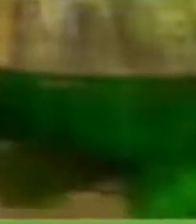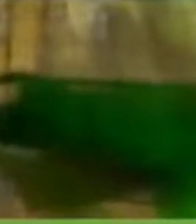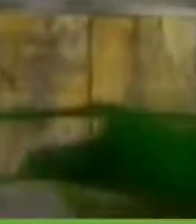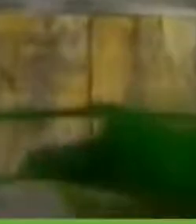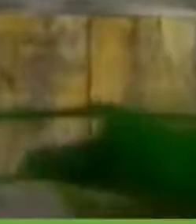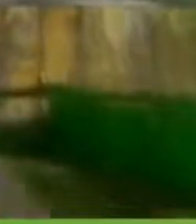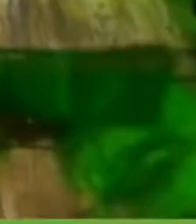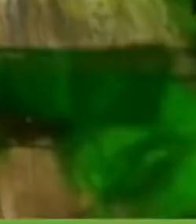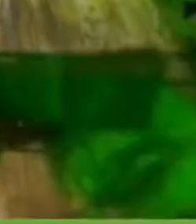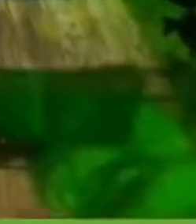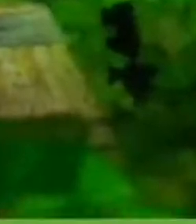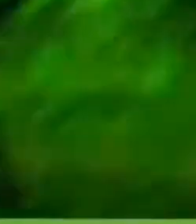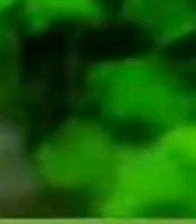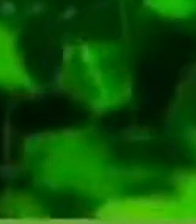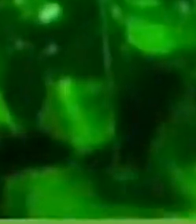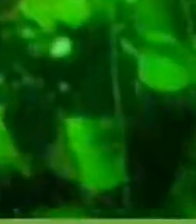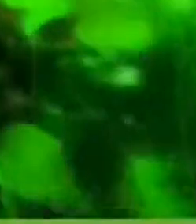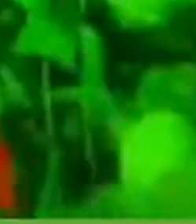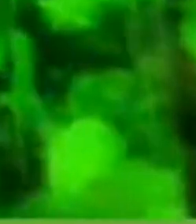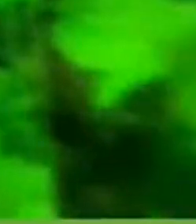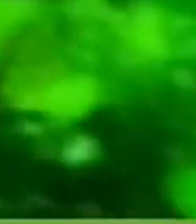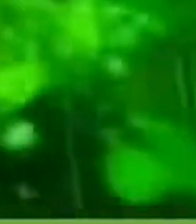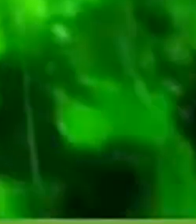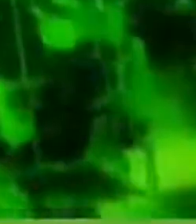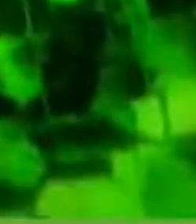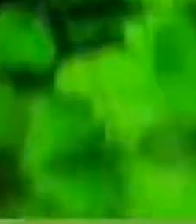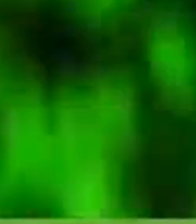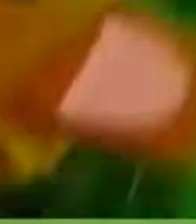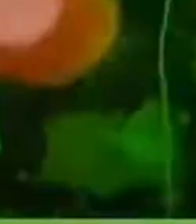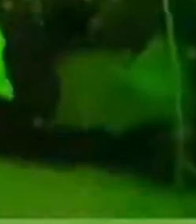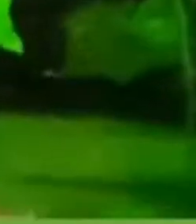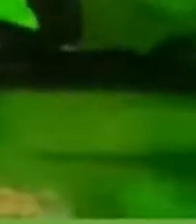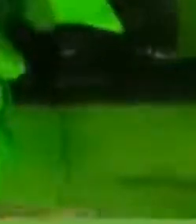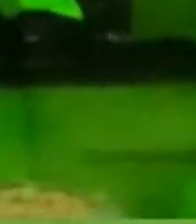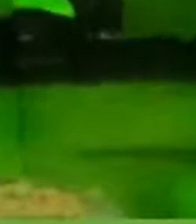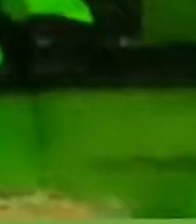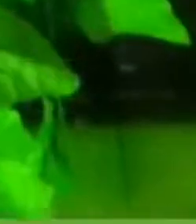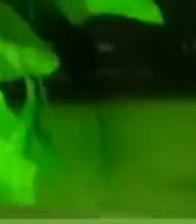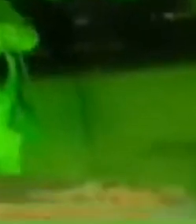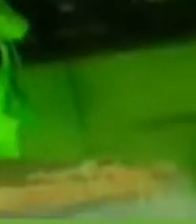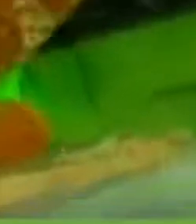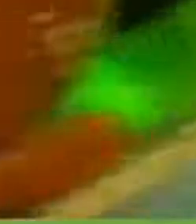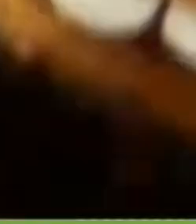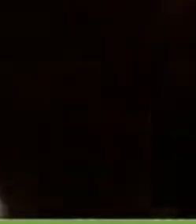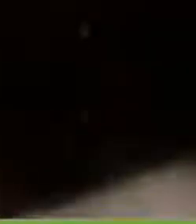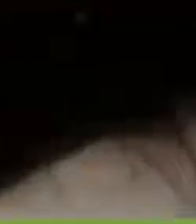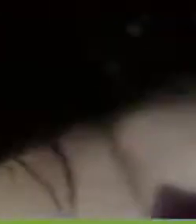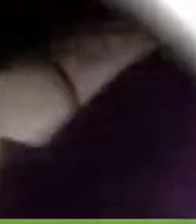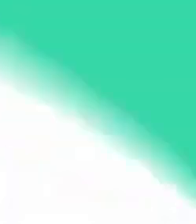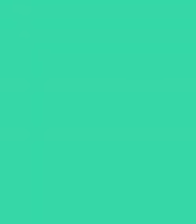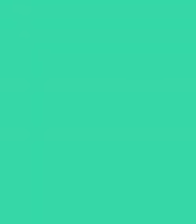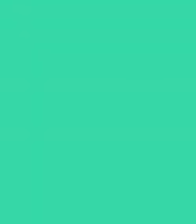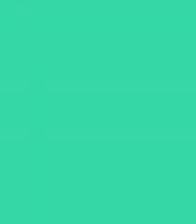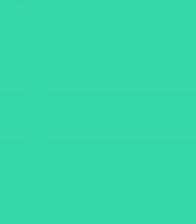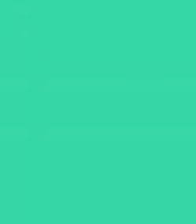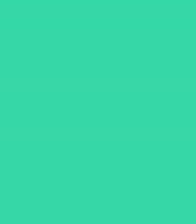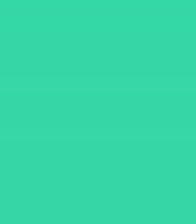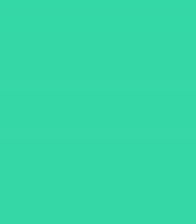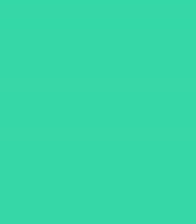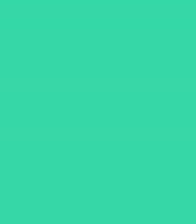Los animales del planeta llegan a este juzgado tan salvaje para que los niños los conozcan y los